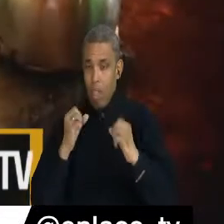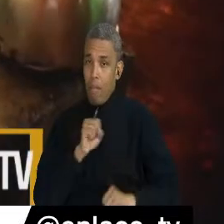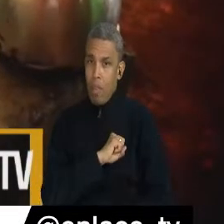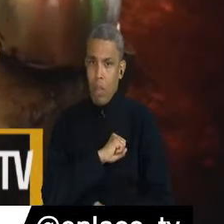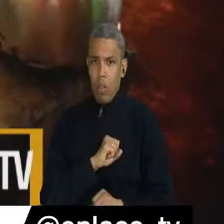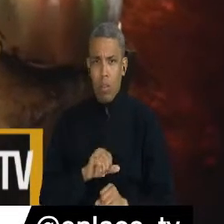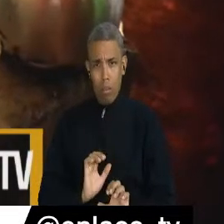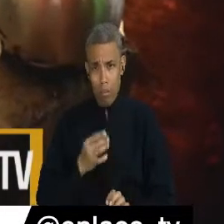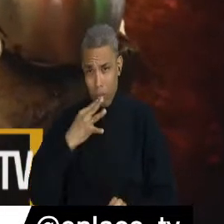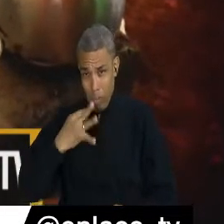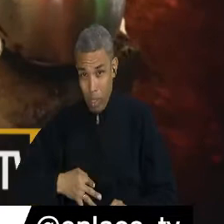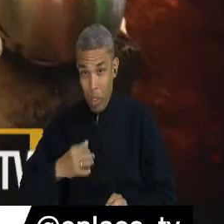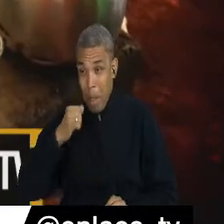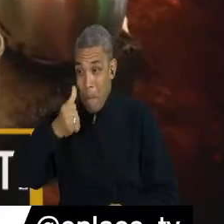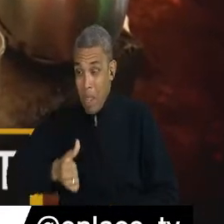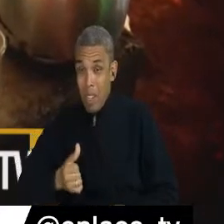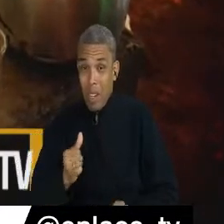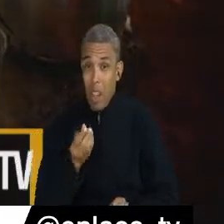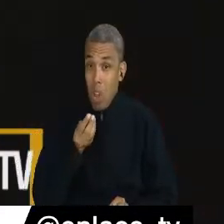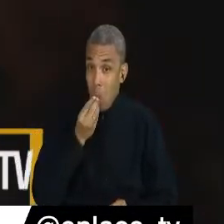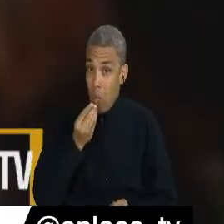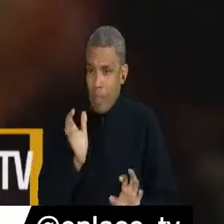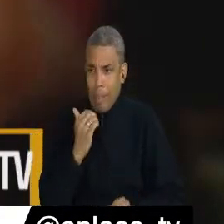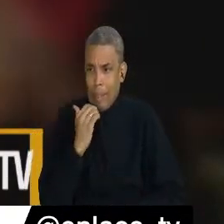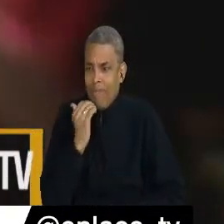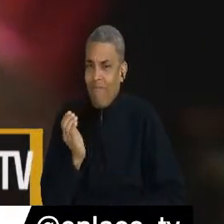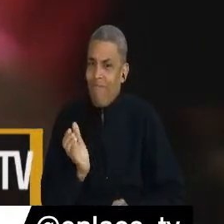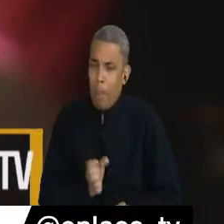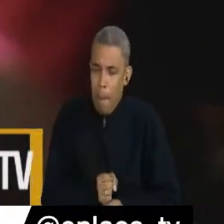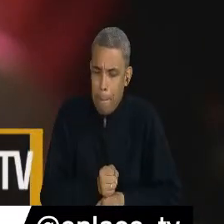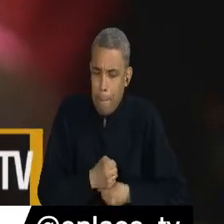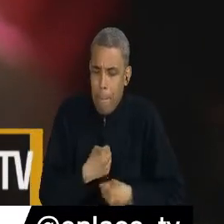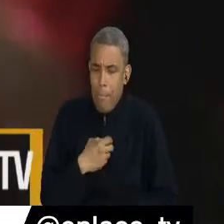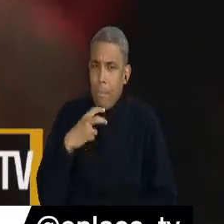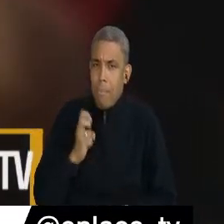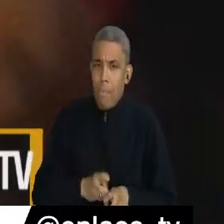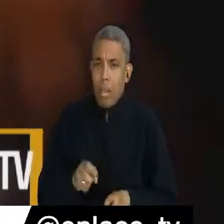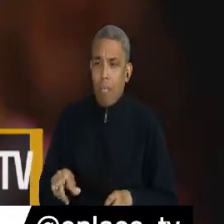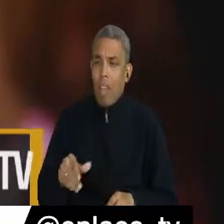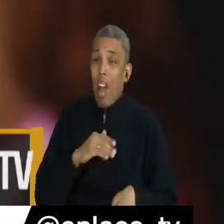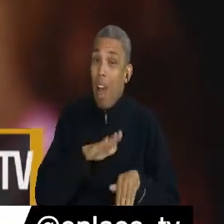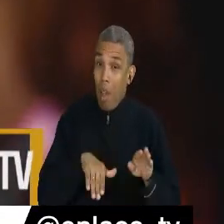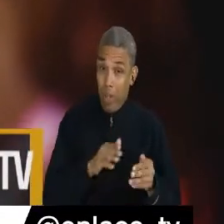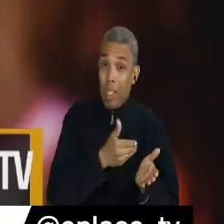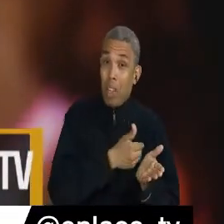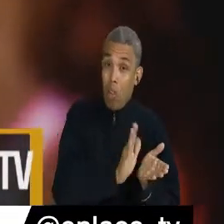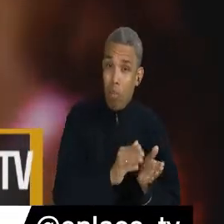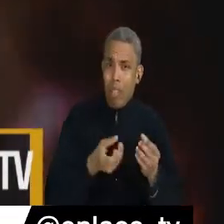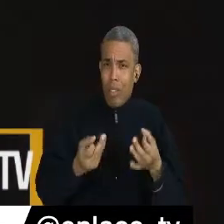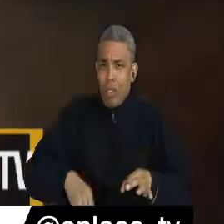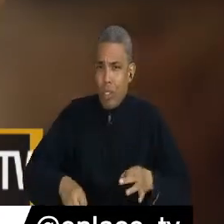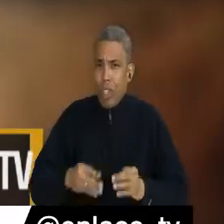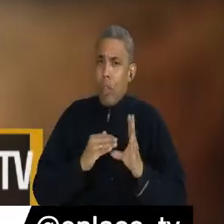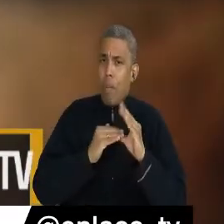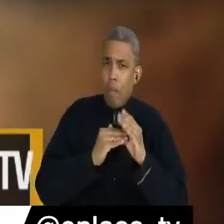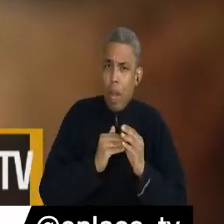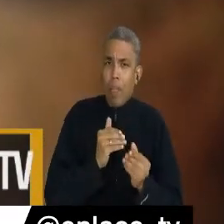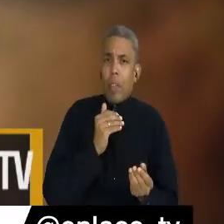anuncia traerá consigo dinero para pan y panela. Lo único que puede darle a sus hijos de las ganancias que le deja cuidar carros y